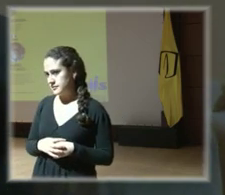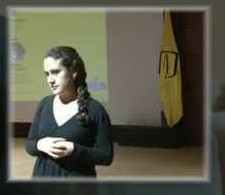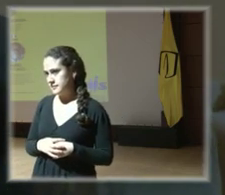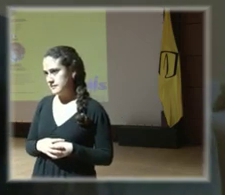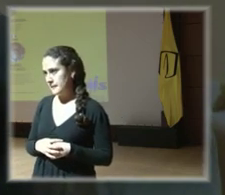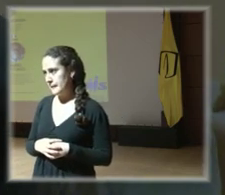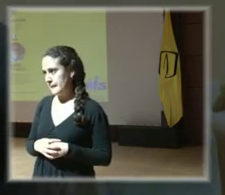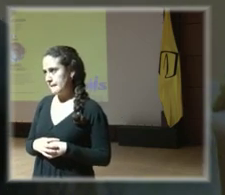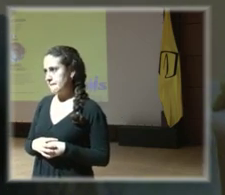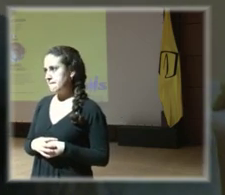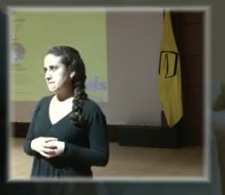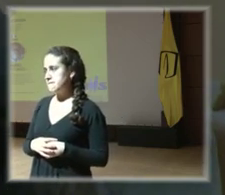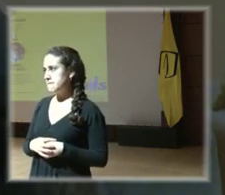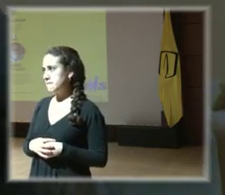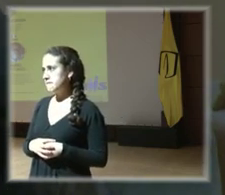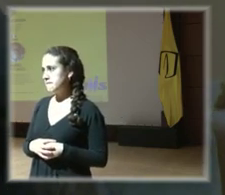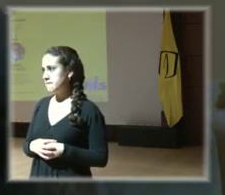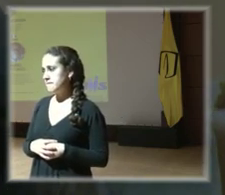es importante